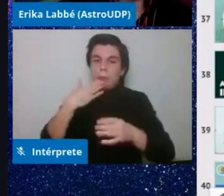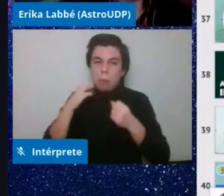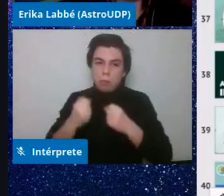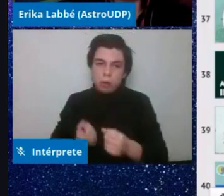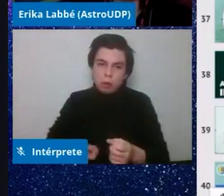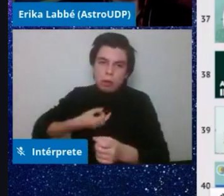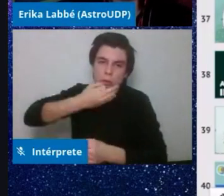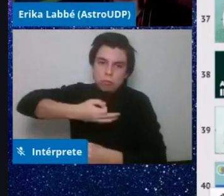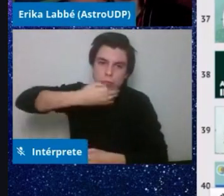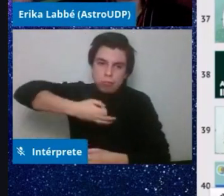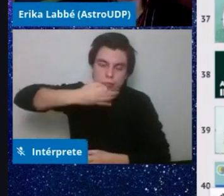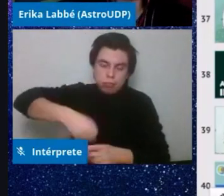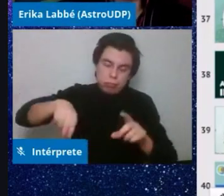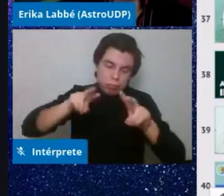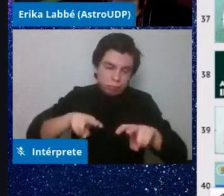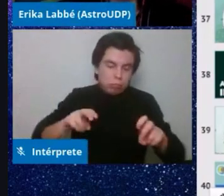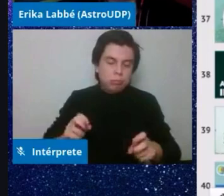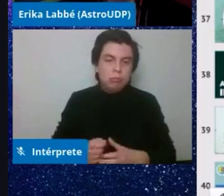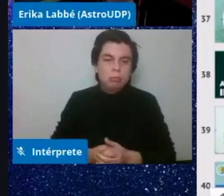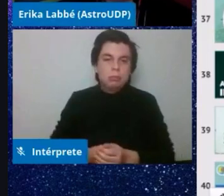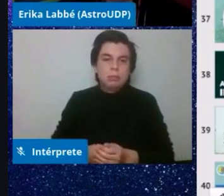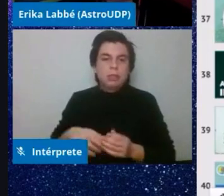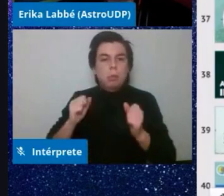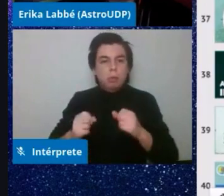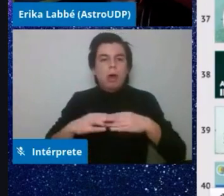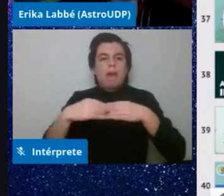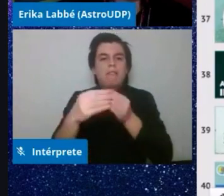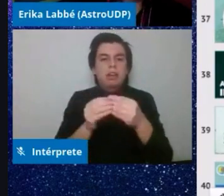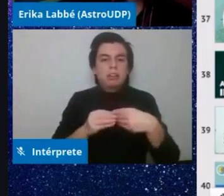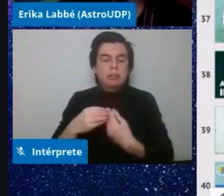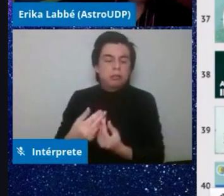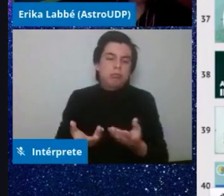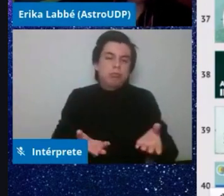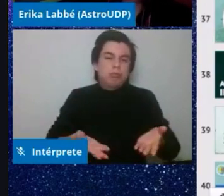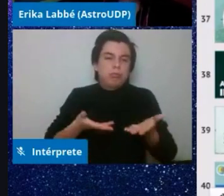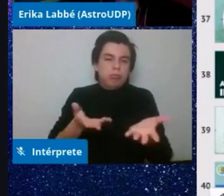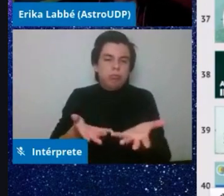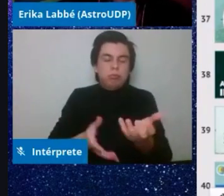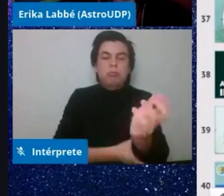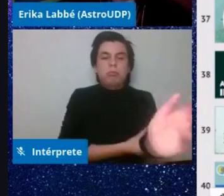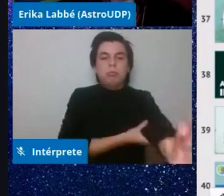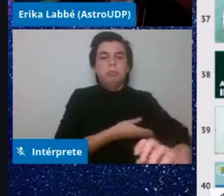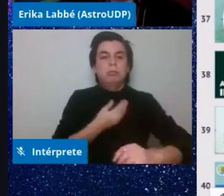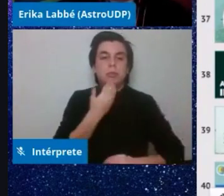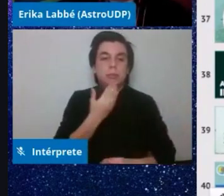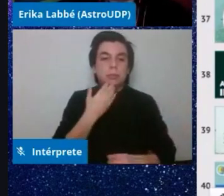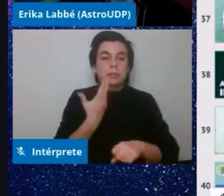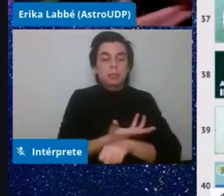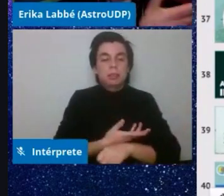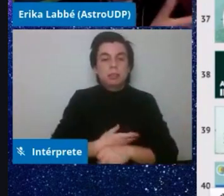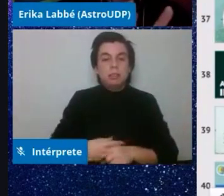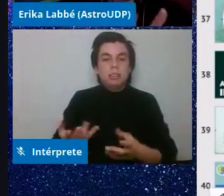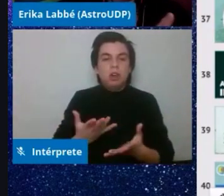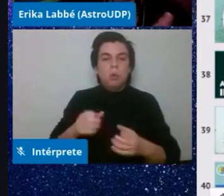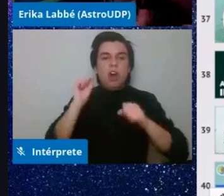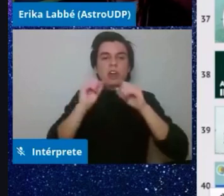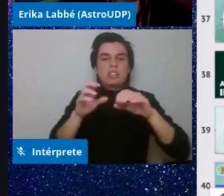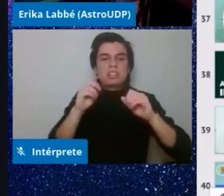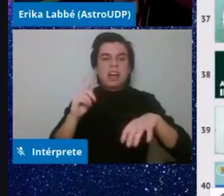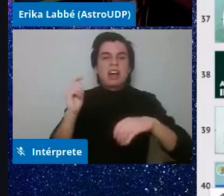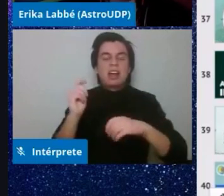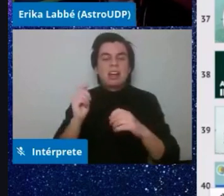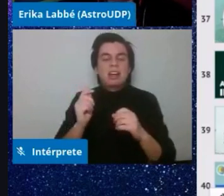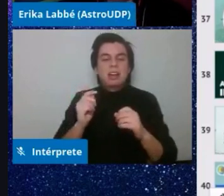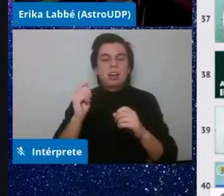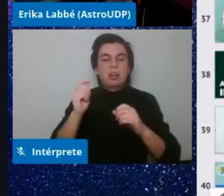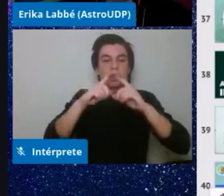qué sé yo. La idea es como que sea bastante flexible. También hay como tutoriales para armar un modelo de